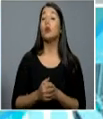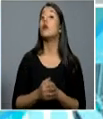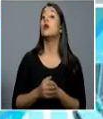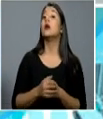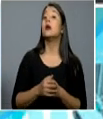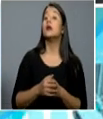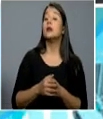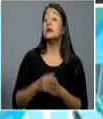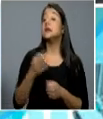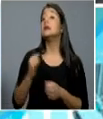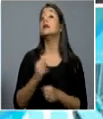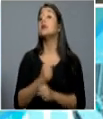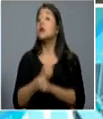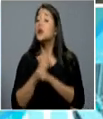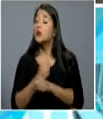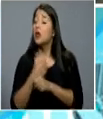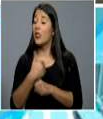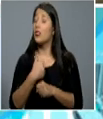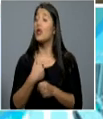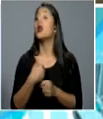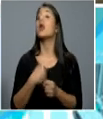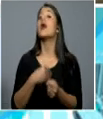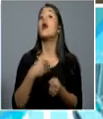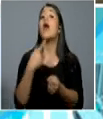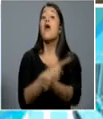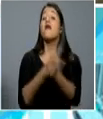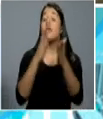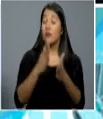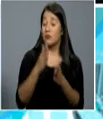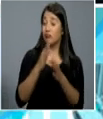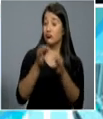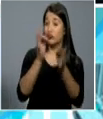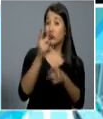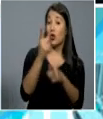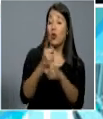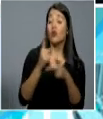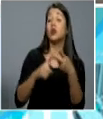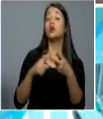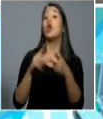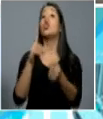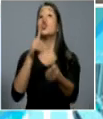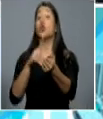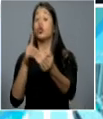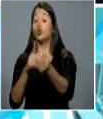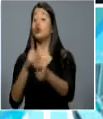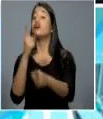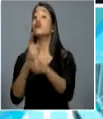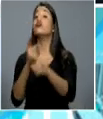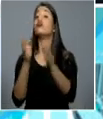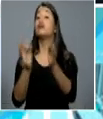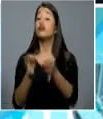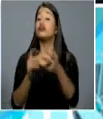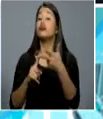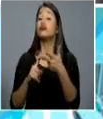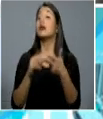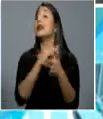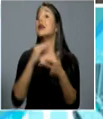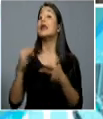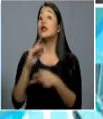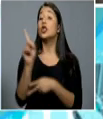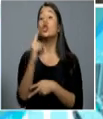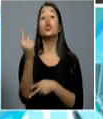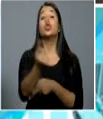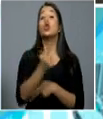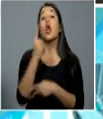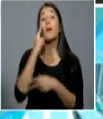existan enfermeros calificados, doctores calificados, equipos constituidos para no solamente recibir a